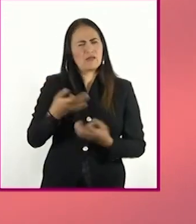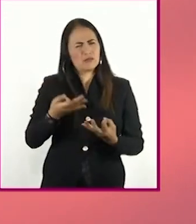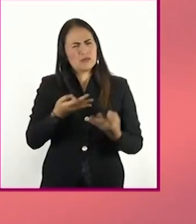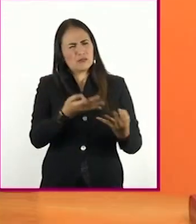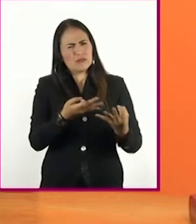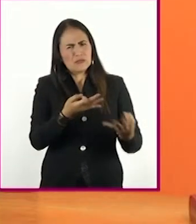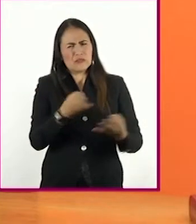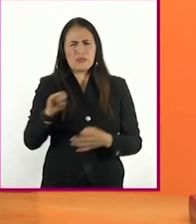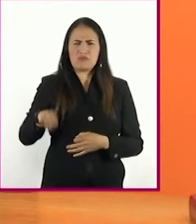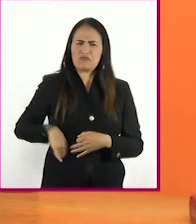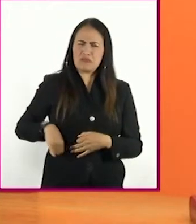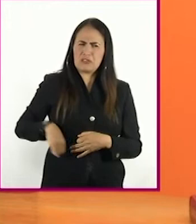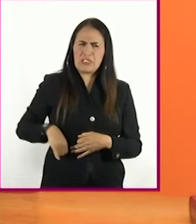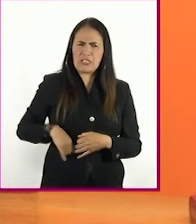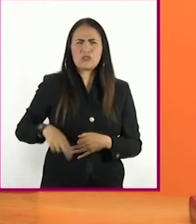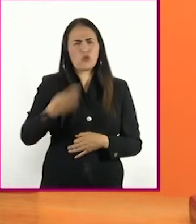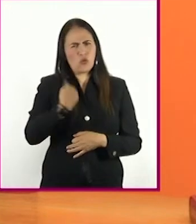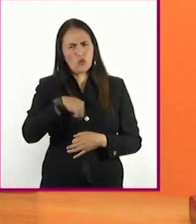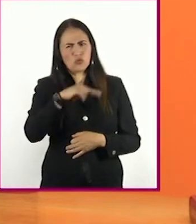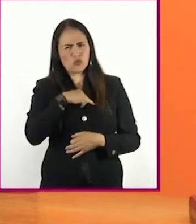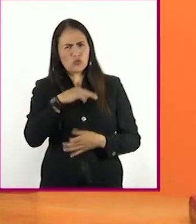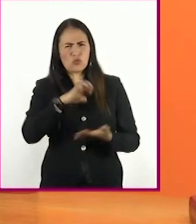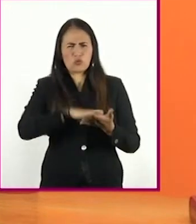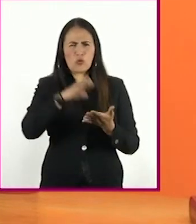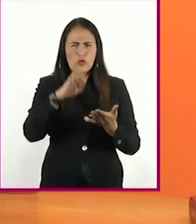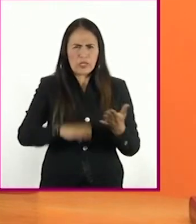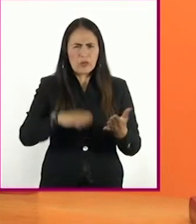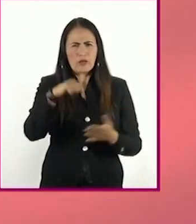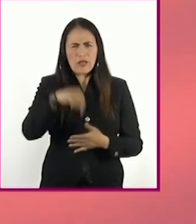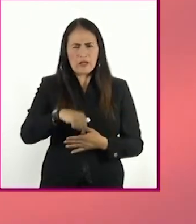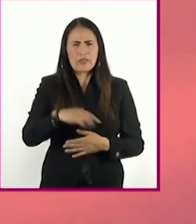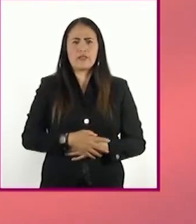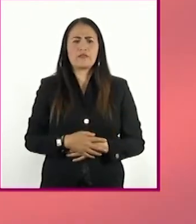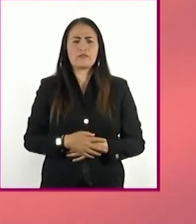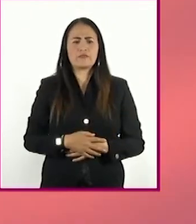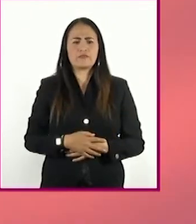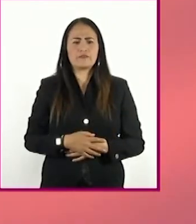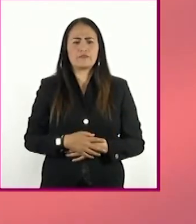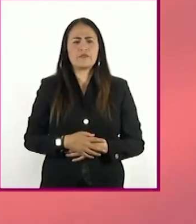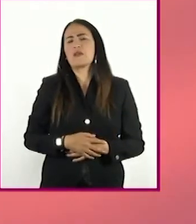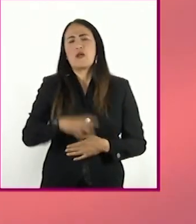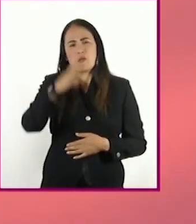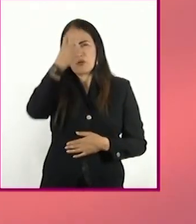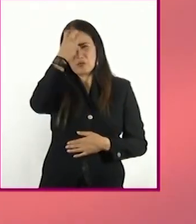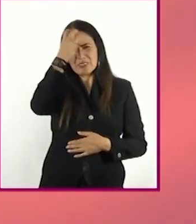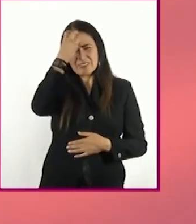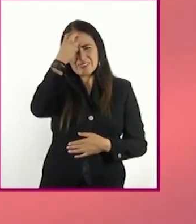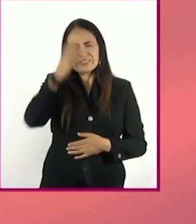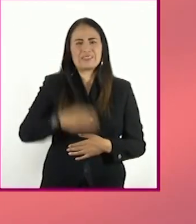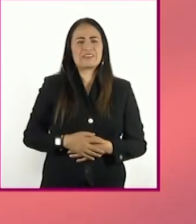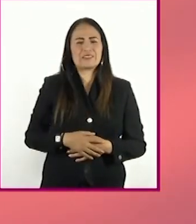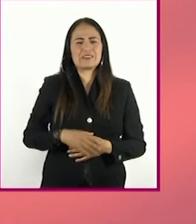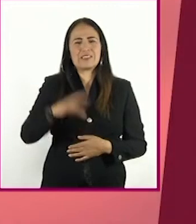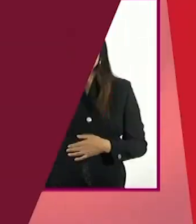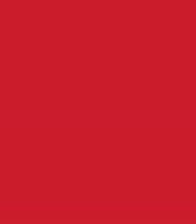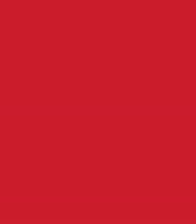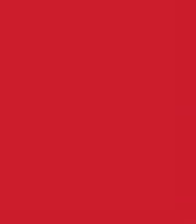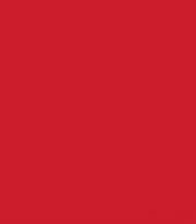atención el que nosotros disfrutemos, por ejemplo, de algunas especies como los chapulines o las